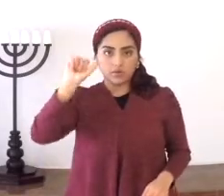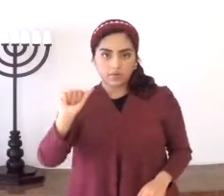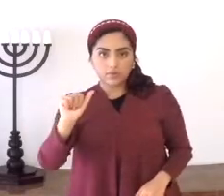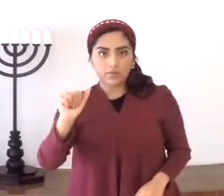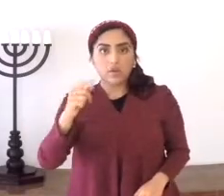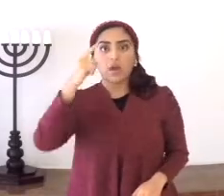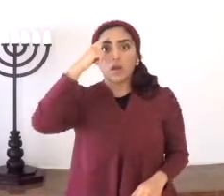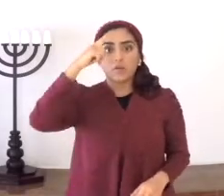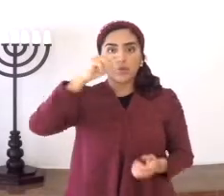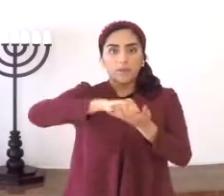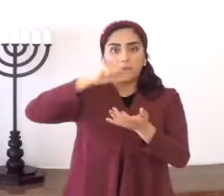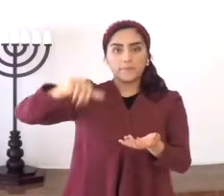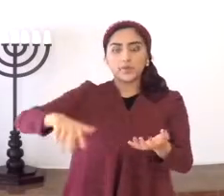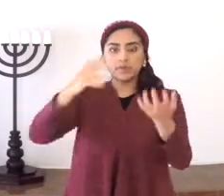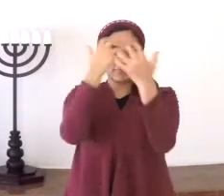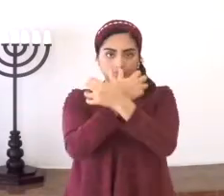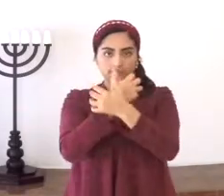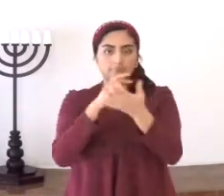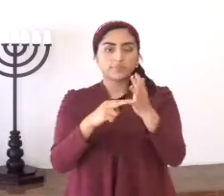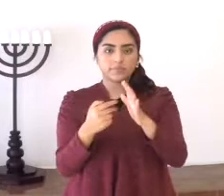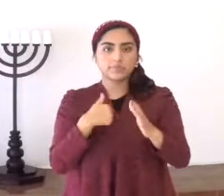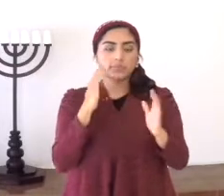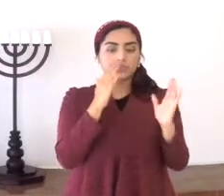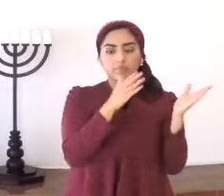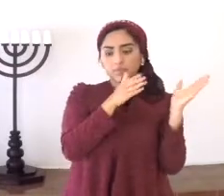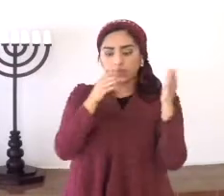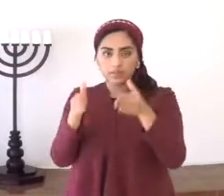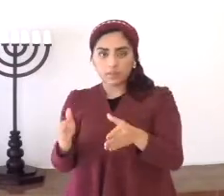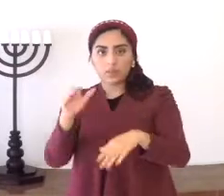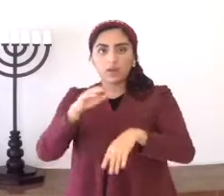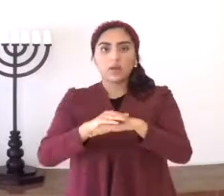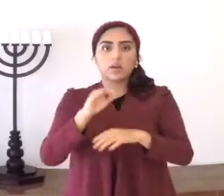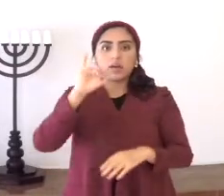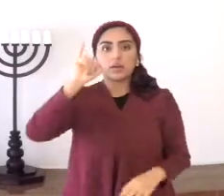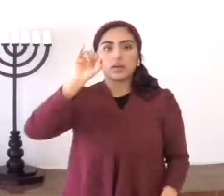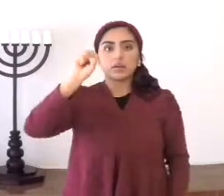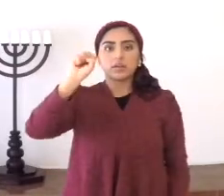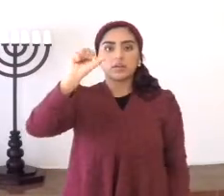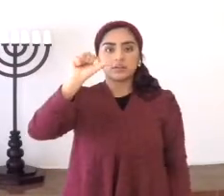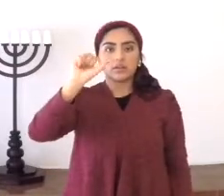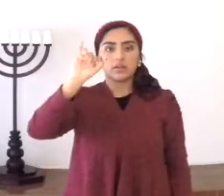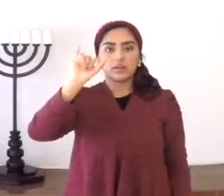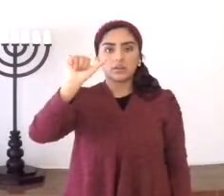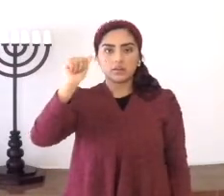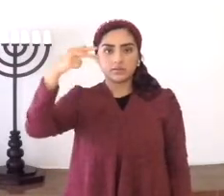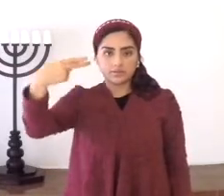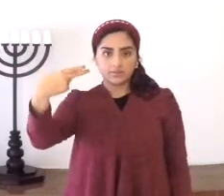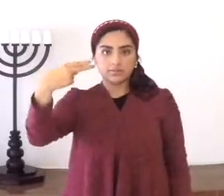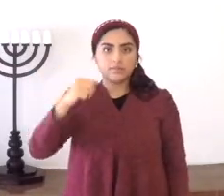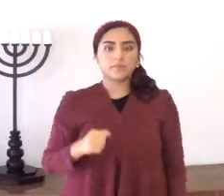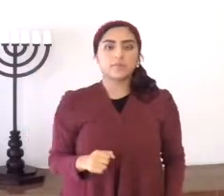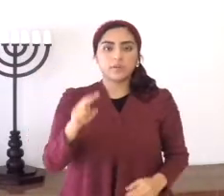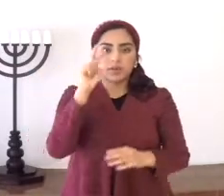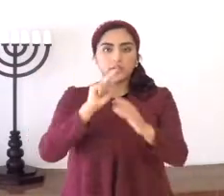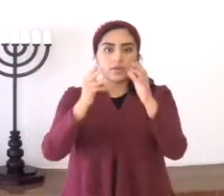luz de Yahshua, quien es Yahweh, para disipar las tinieblas. Entonces vamos por favor a